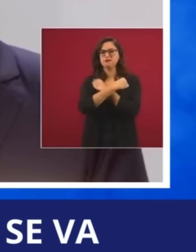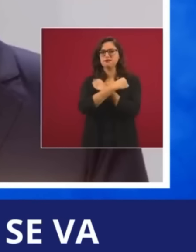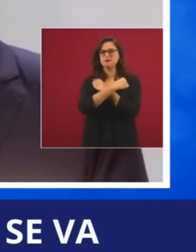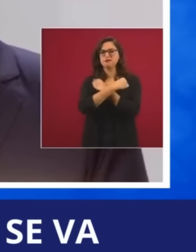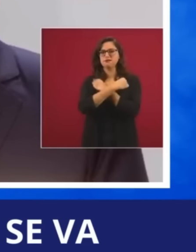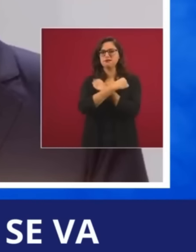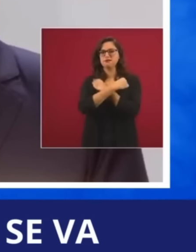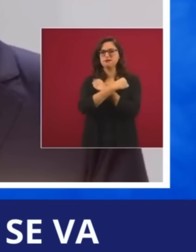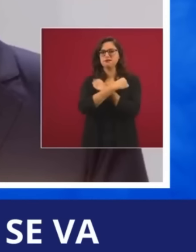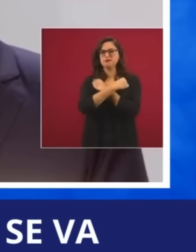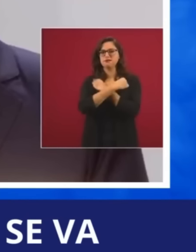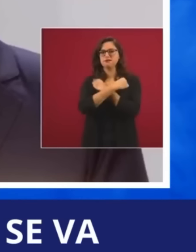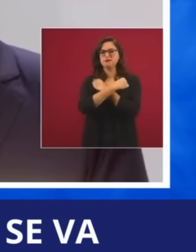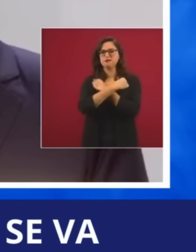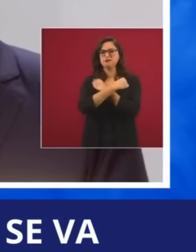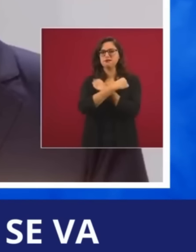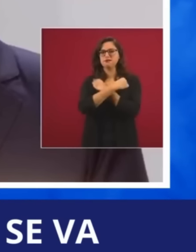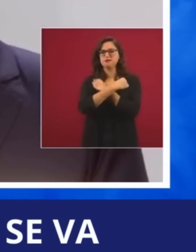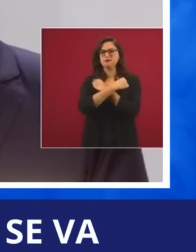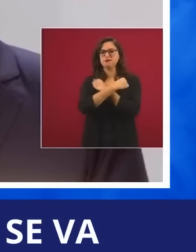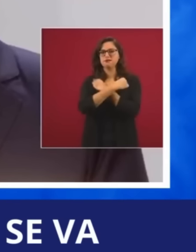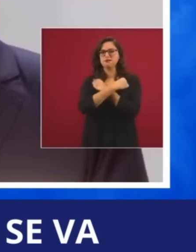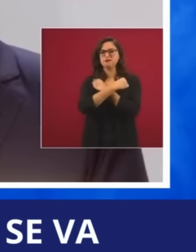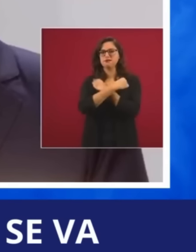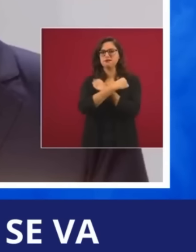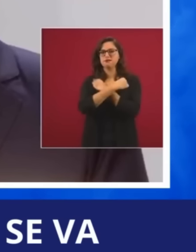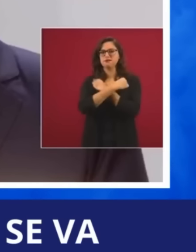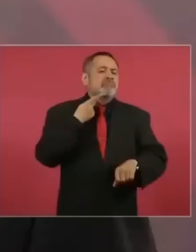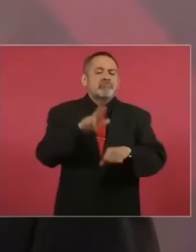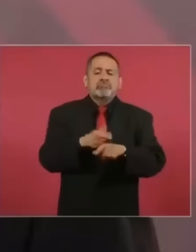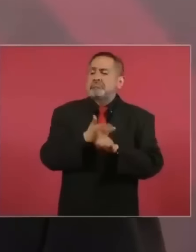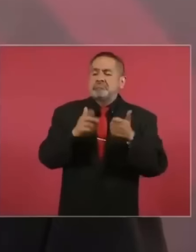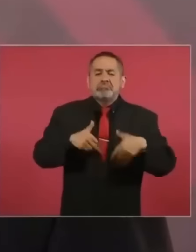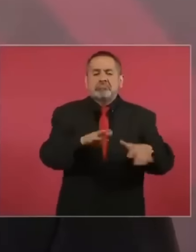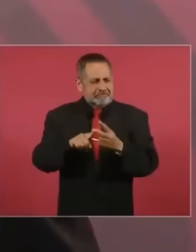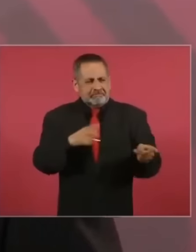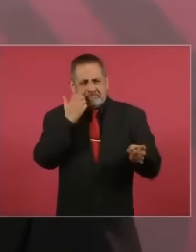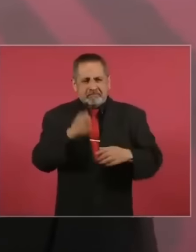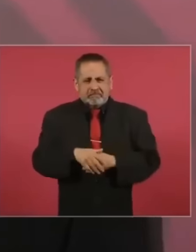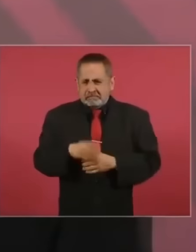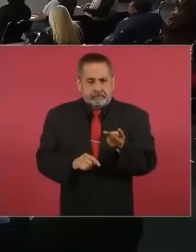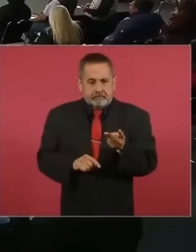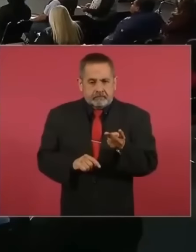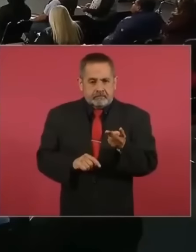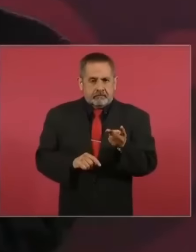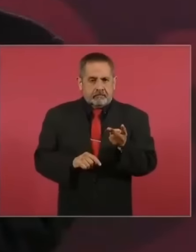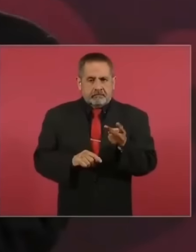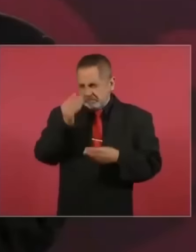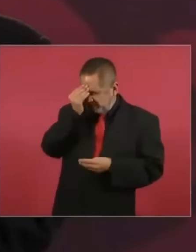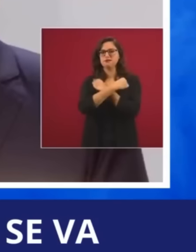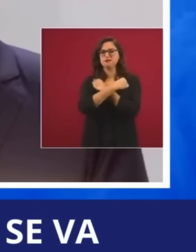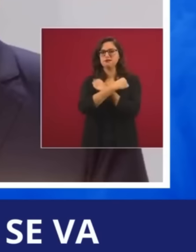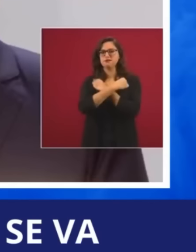derrumbar a sus opositores sin que nadie se lo pueda impedir Y qué buscan desprestigio hacerme quedar